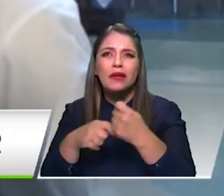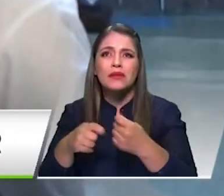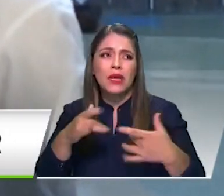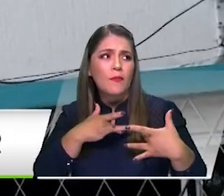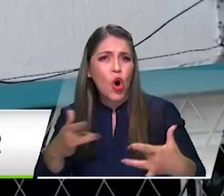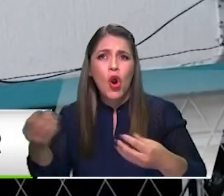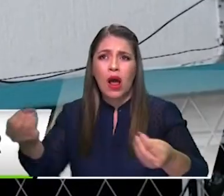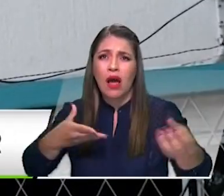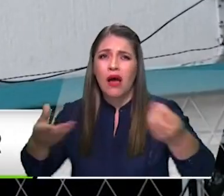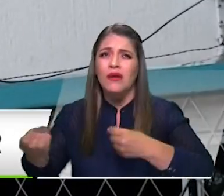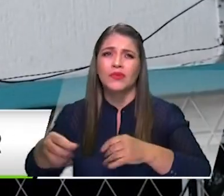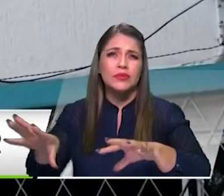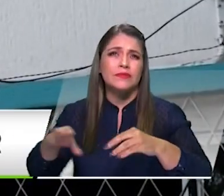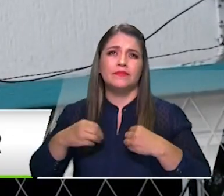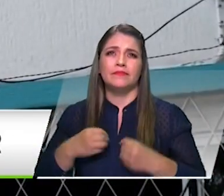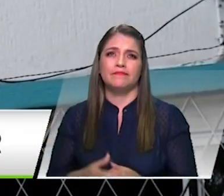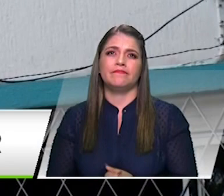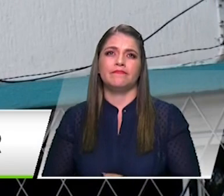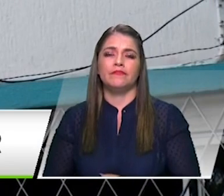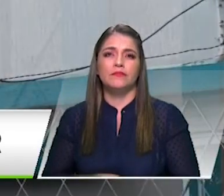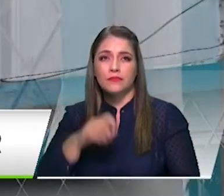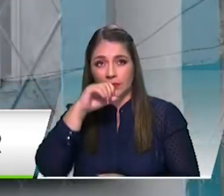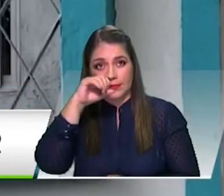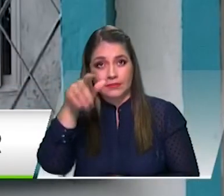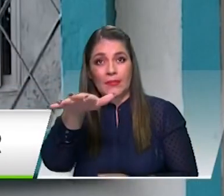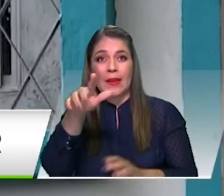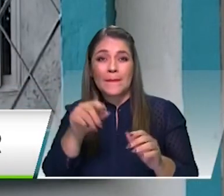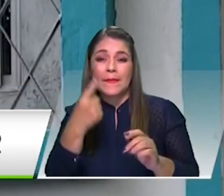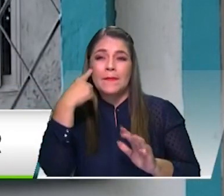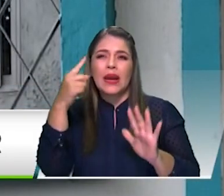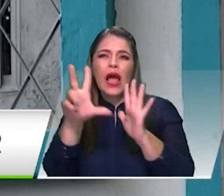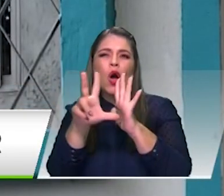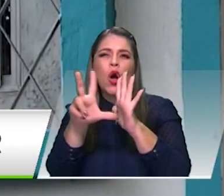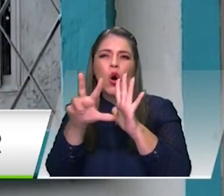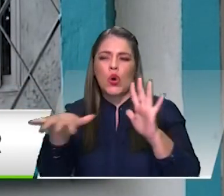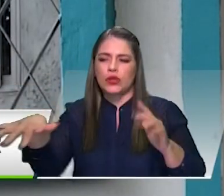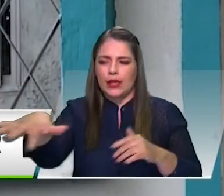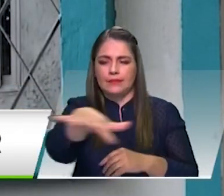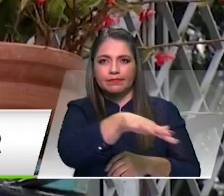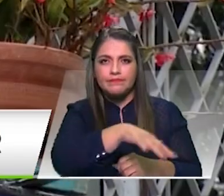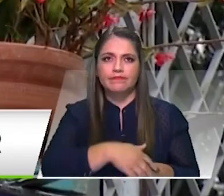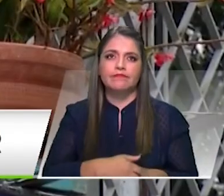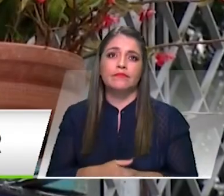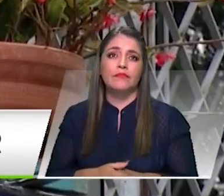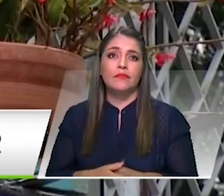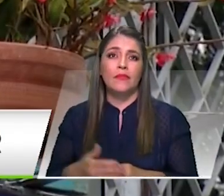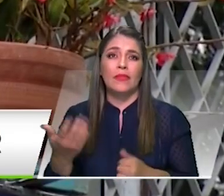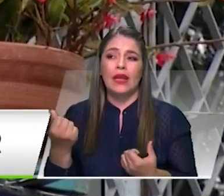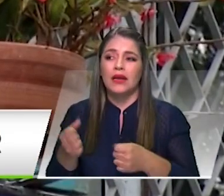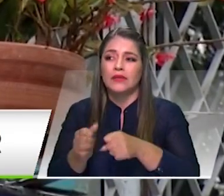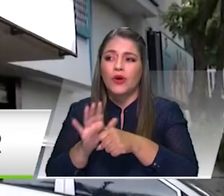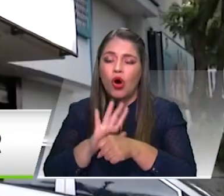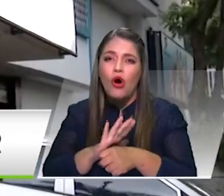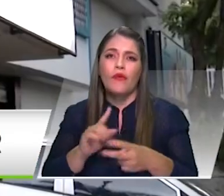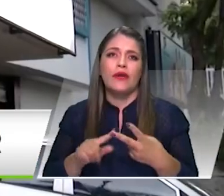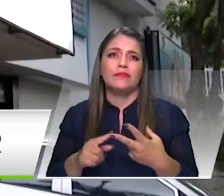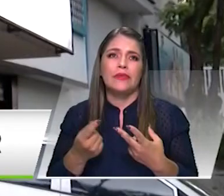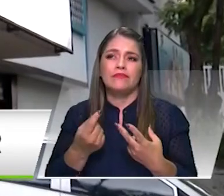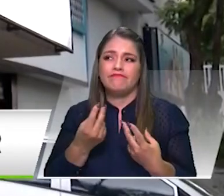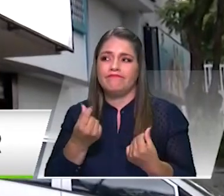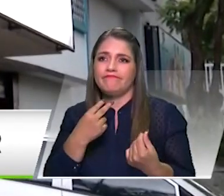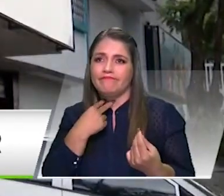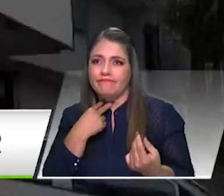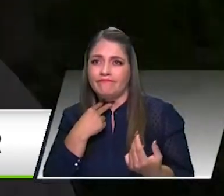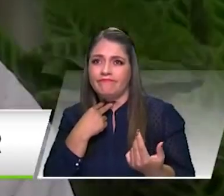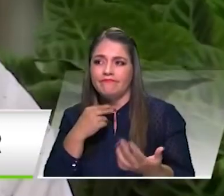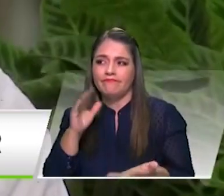voluntarios. La primera opción fue transformar el espacio en un hotel colonial ecológico, pero por la crisis económica del sector, por la COVID-19, esto no se